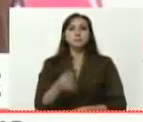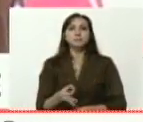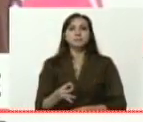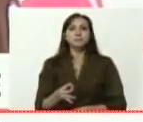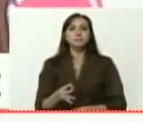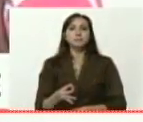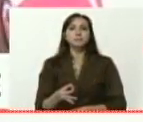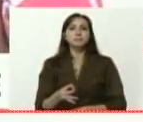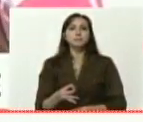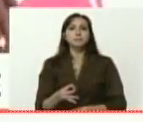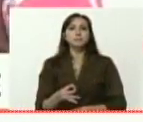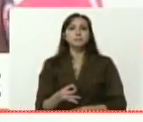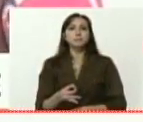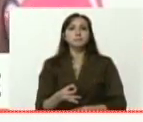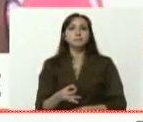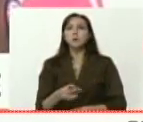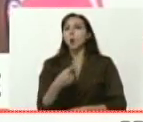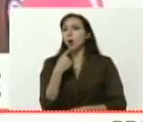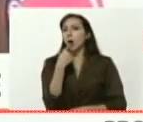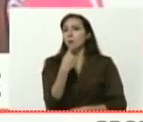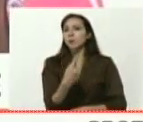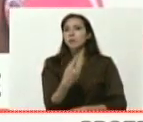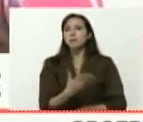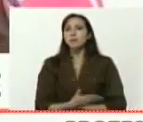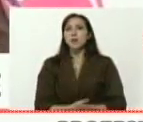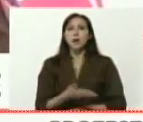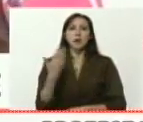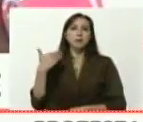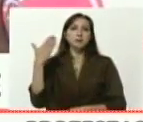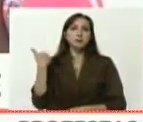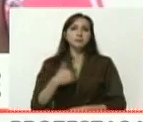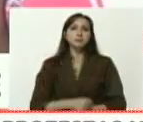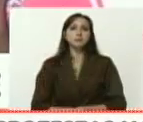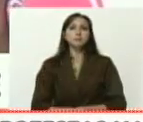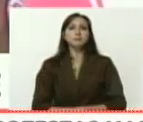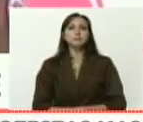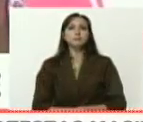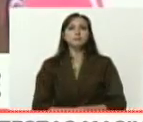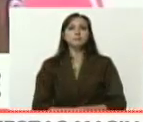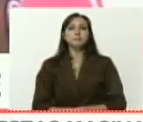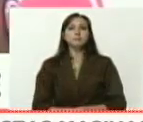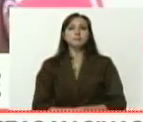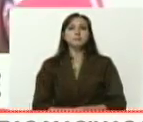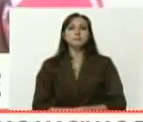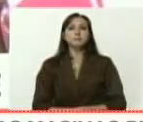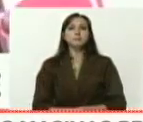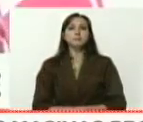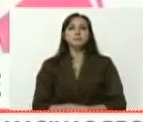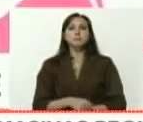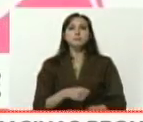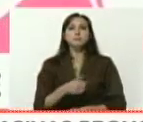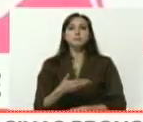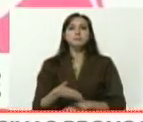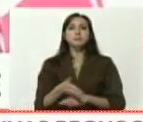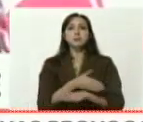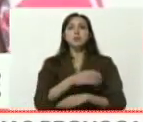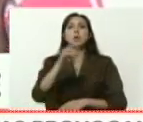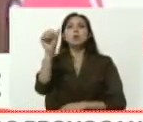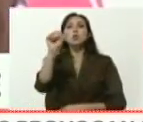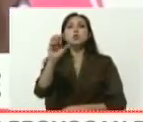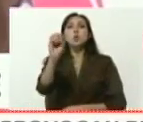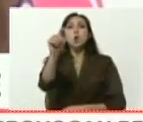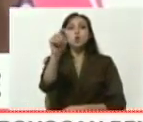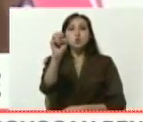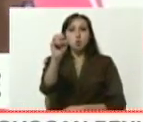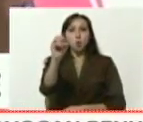que, como decía nuestro gran orador que me antecedió, Soto Rojas,